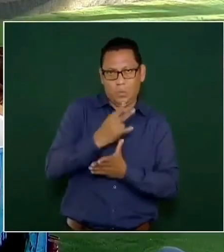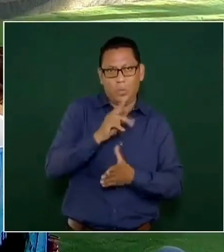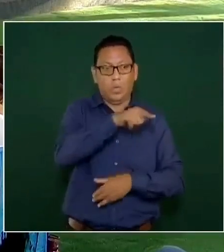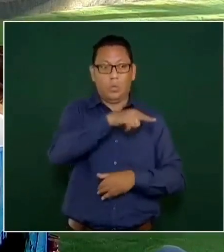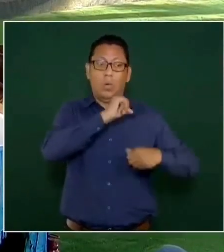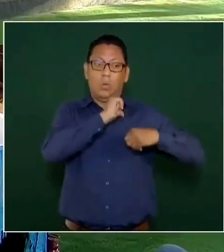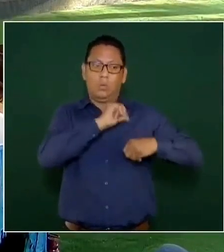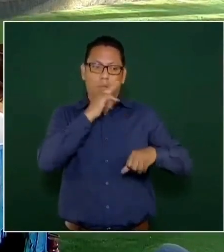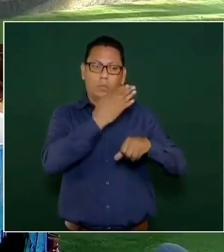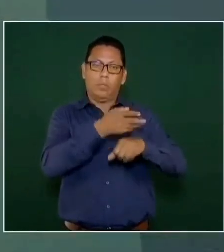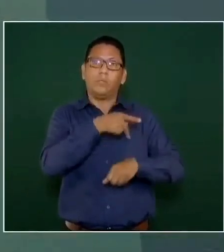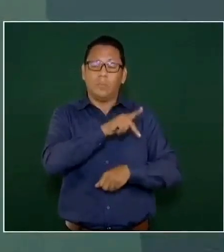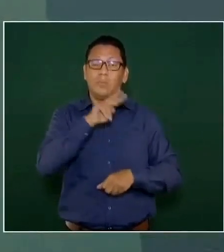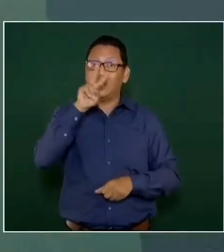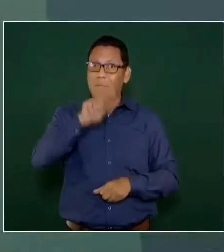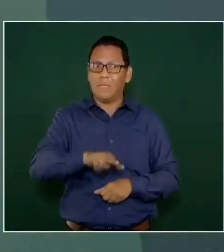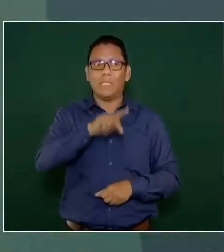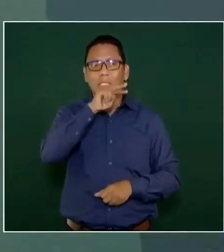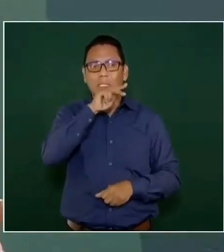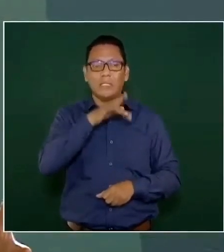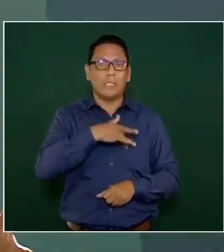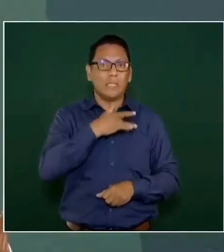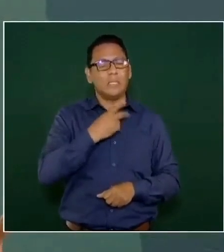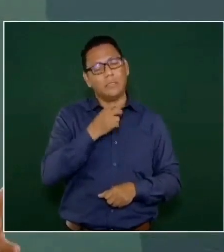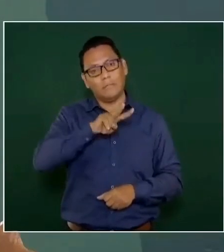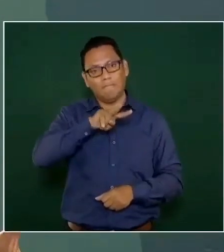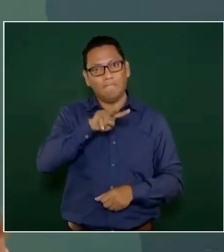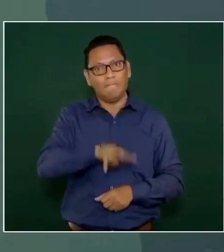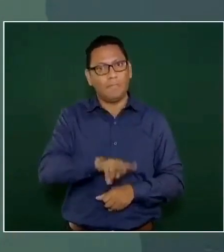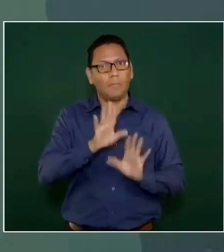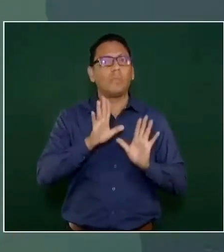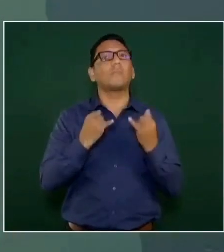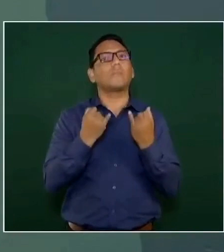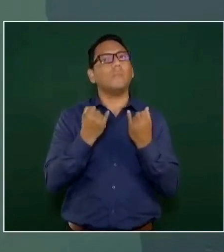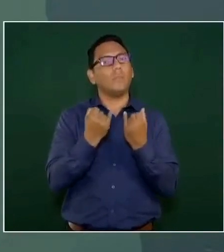ello. También hay, por supuesto, una preocupación